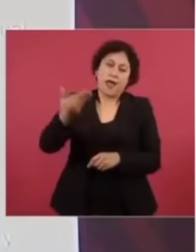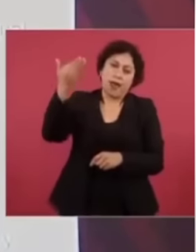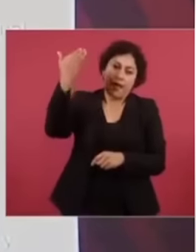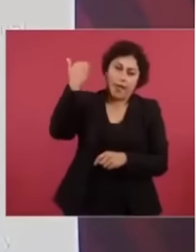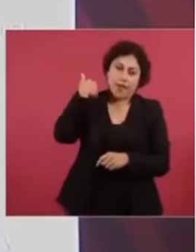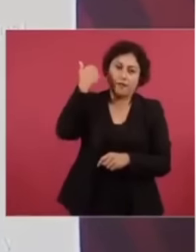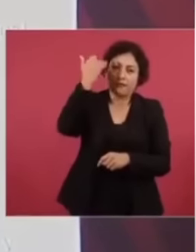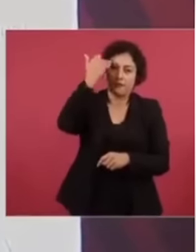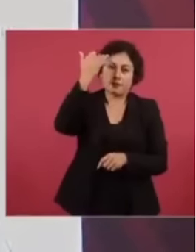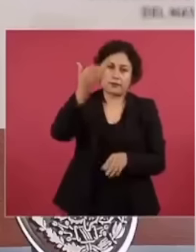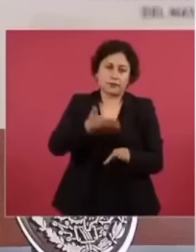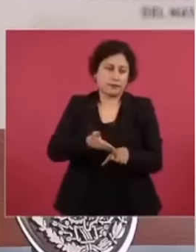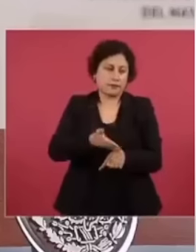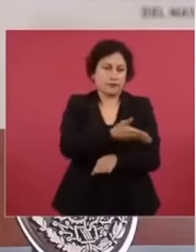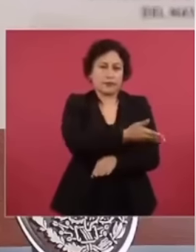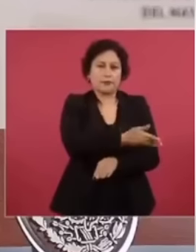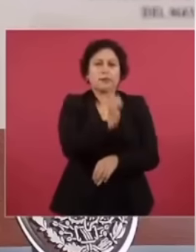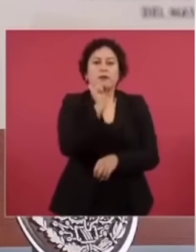empleados